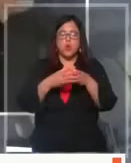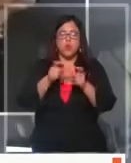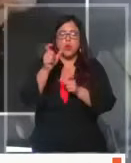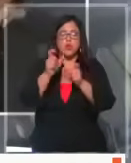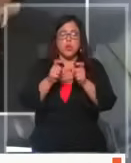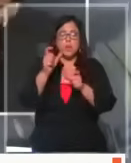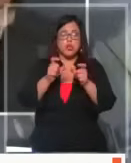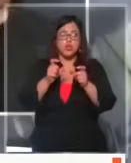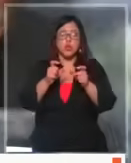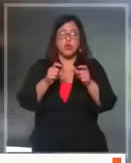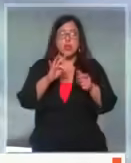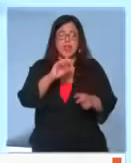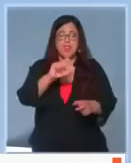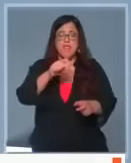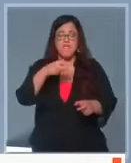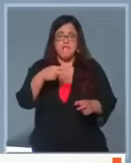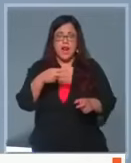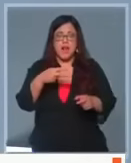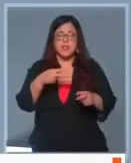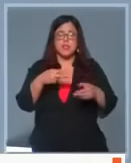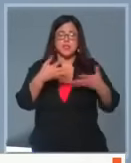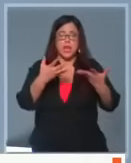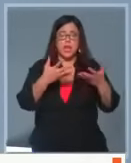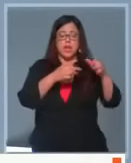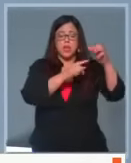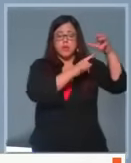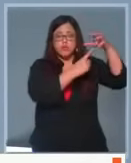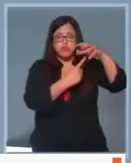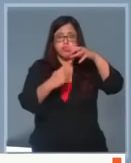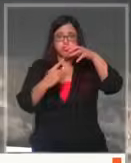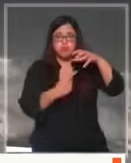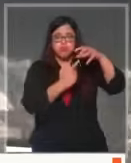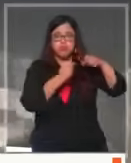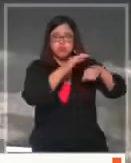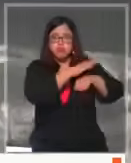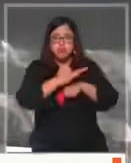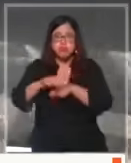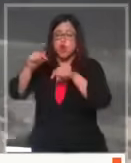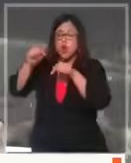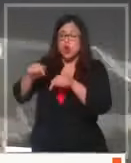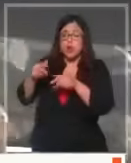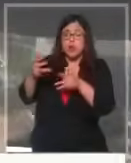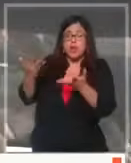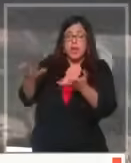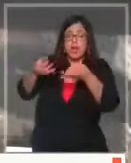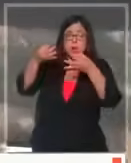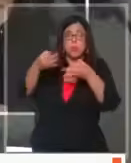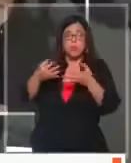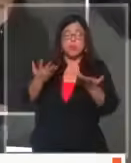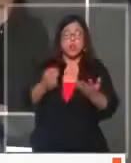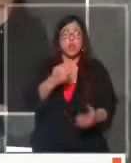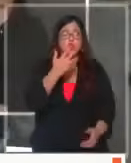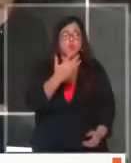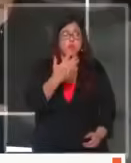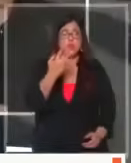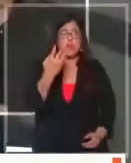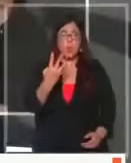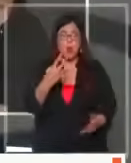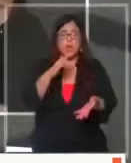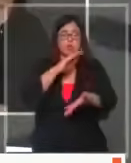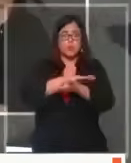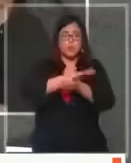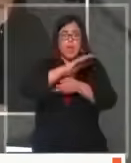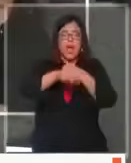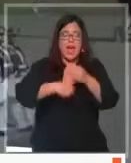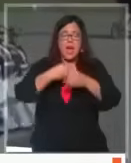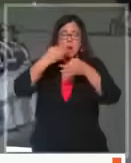militares del grupo de fuerzas especiales. Y hoy su despliegue tenía un motivo especial. Conmemoraban el 94º aniversario desde que, a